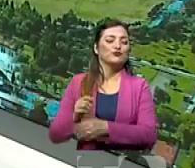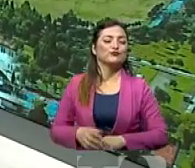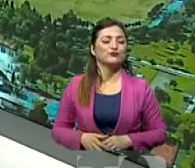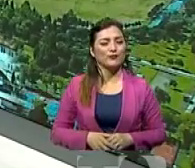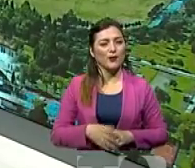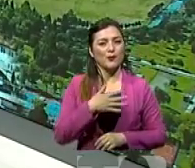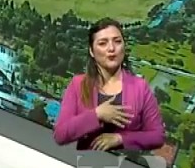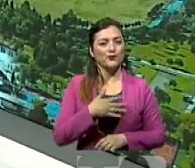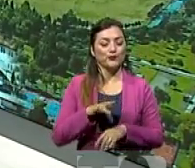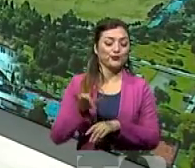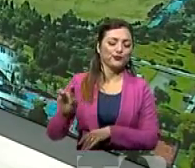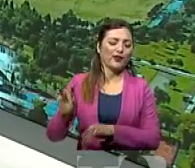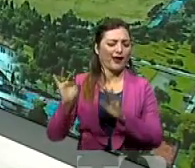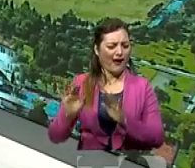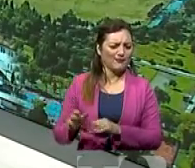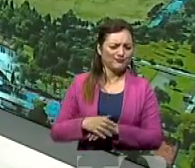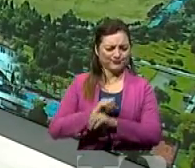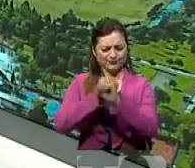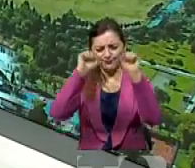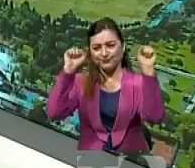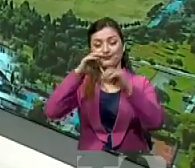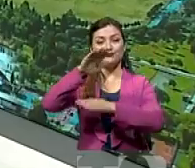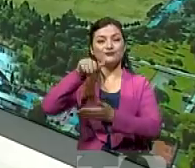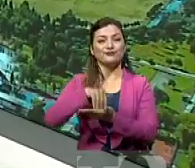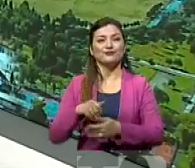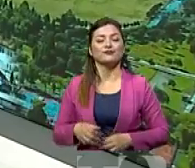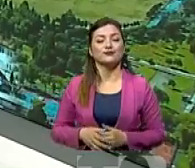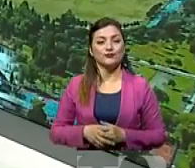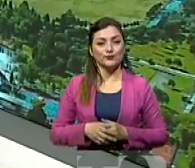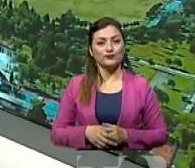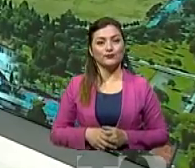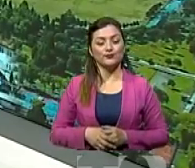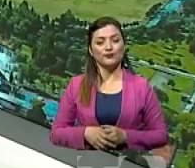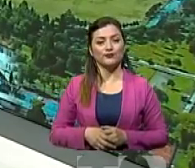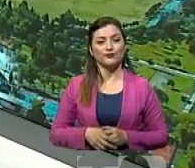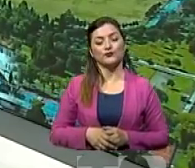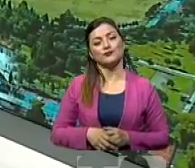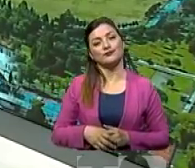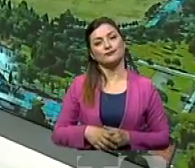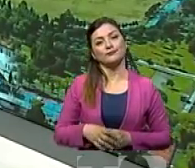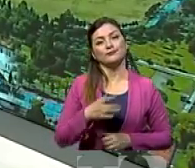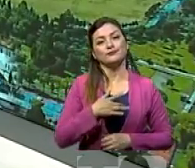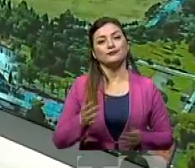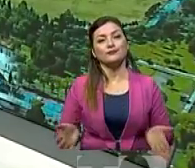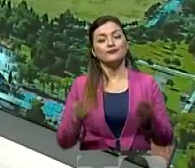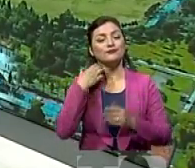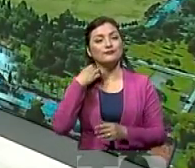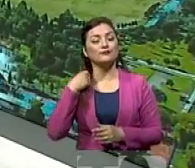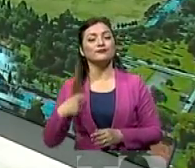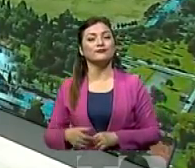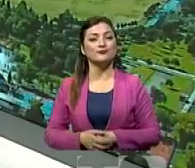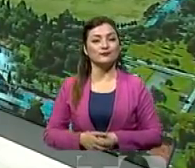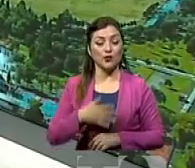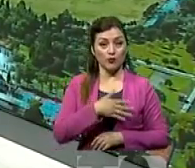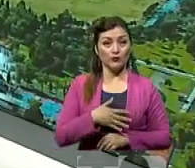Ya, por favor, deje de aplazar esa alarma, levántese con pie derecho. Y como decíamos, a ponerle mucha energía a este día, eso sí, por